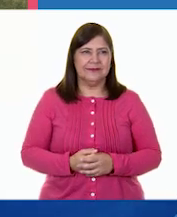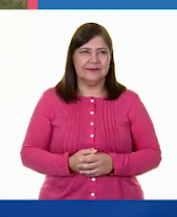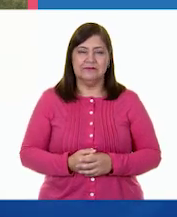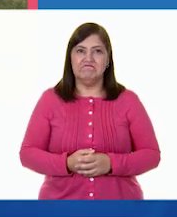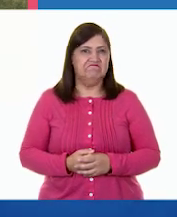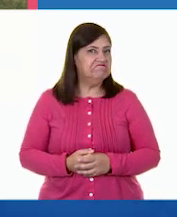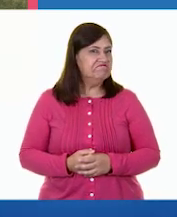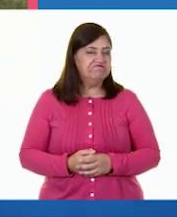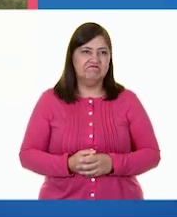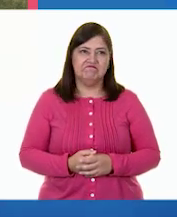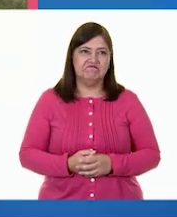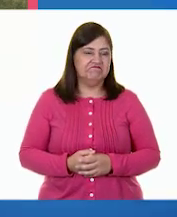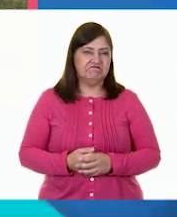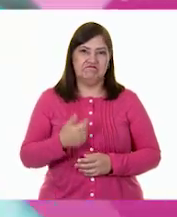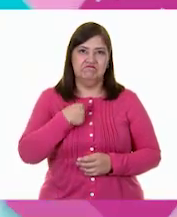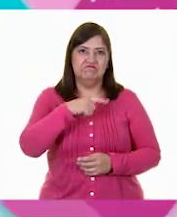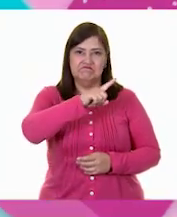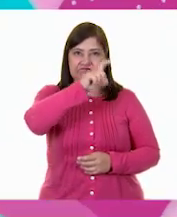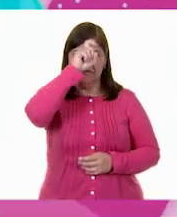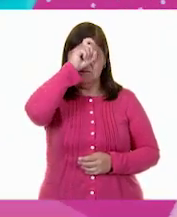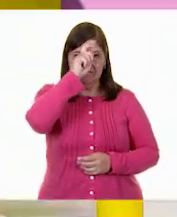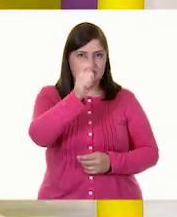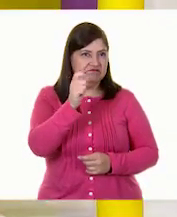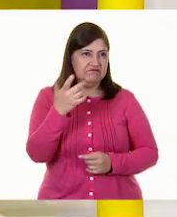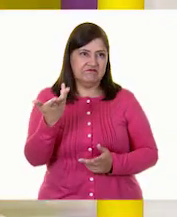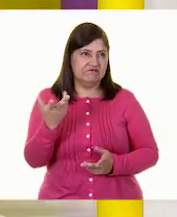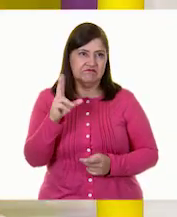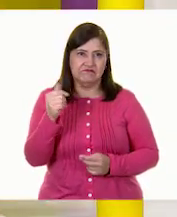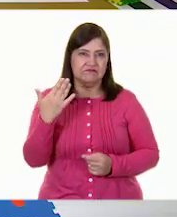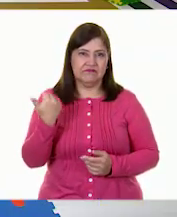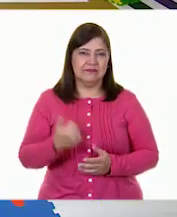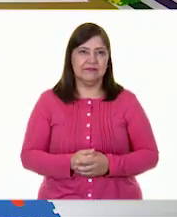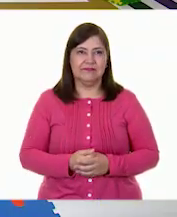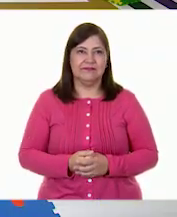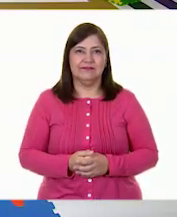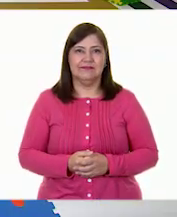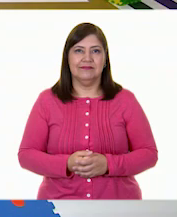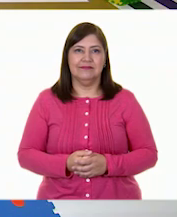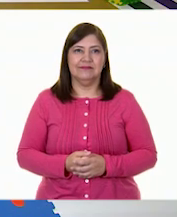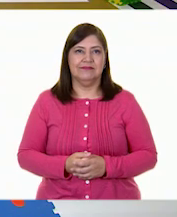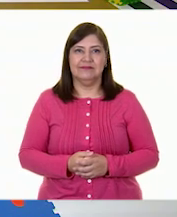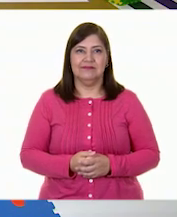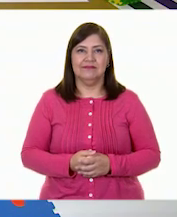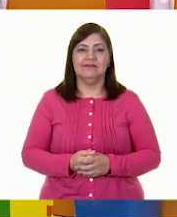No, pierdo absolutamente. Vi por todos lados, esto tiene...